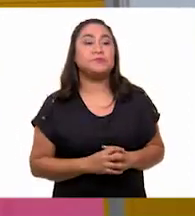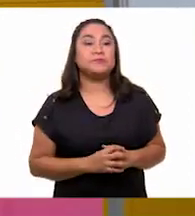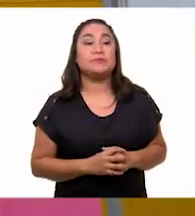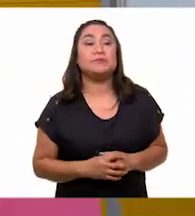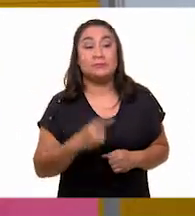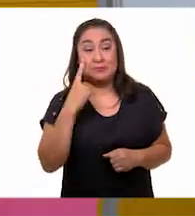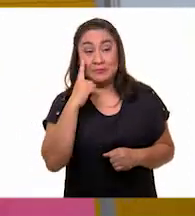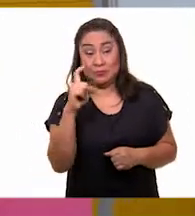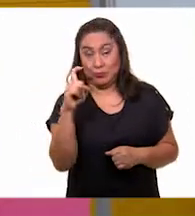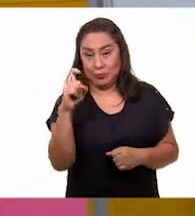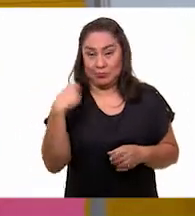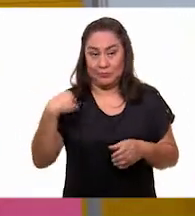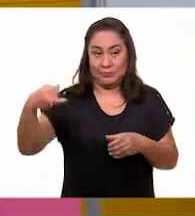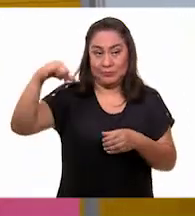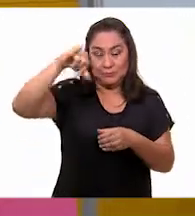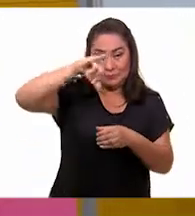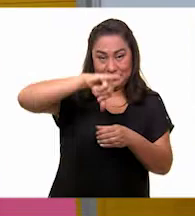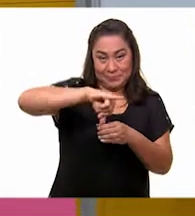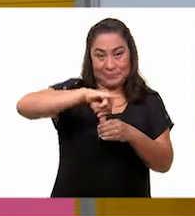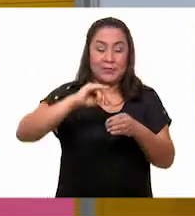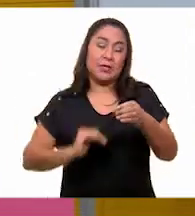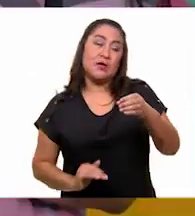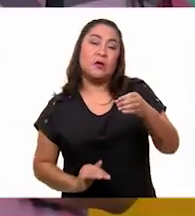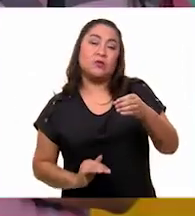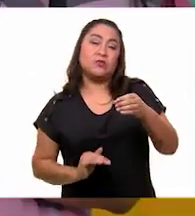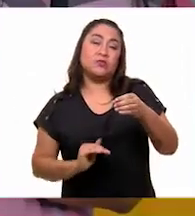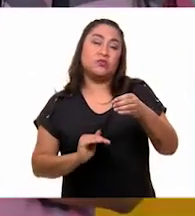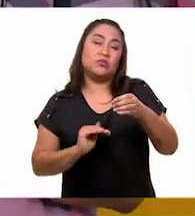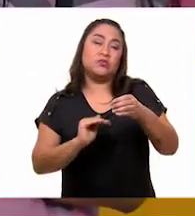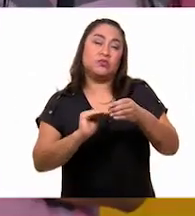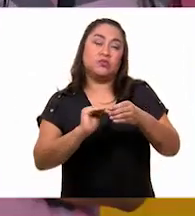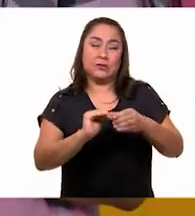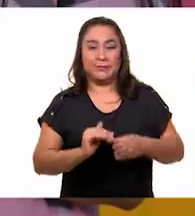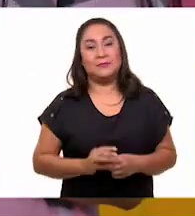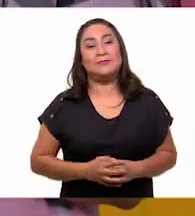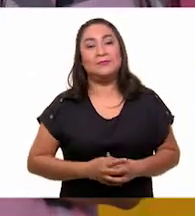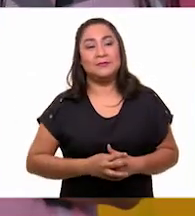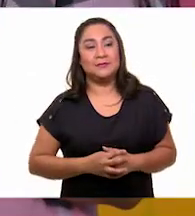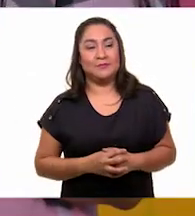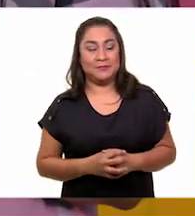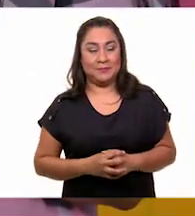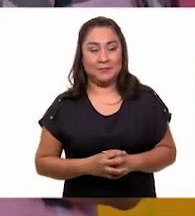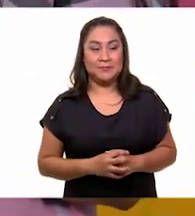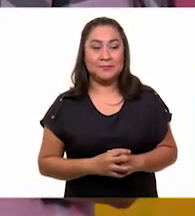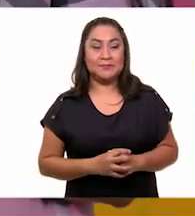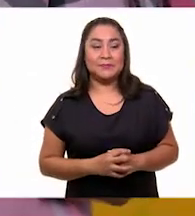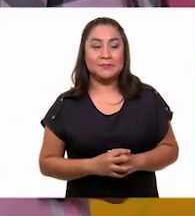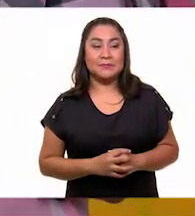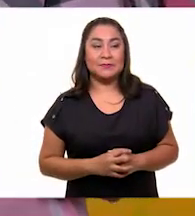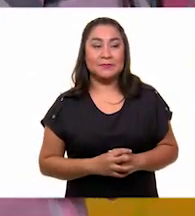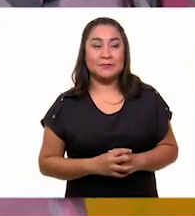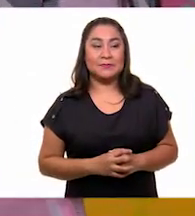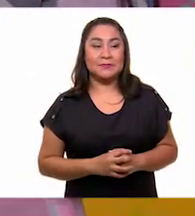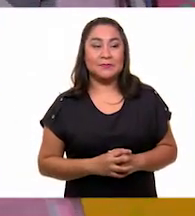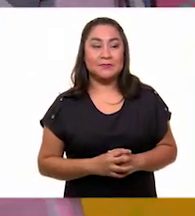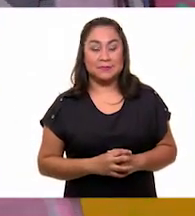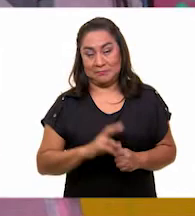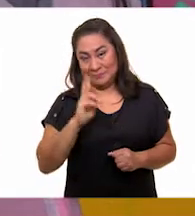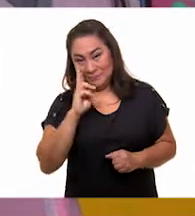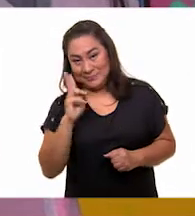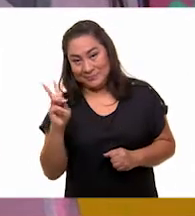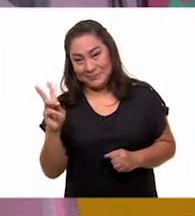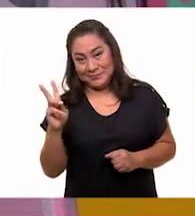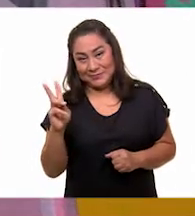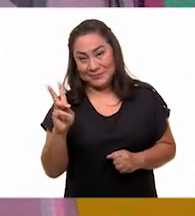en esta botella. Vamos a llenarla, vamos a hacerlo. Ajá, ahí vemos como poco a